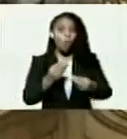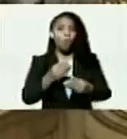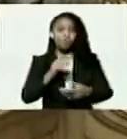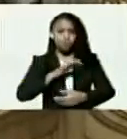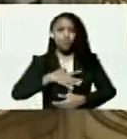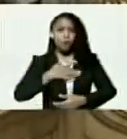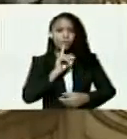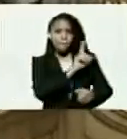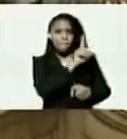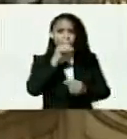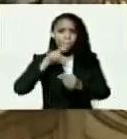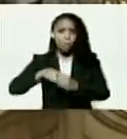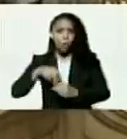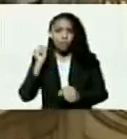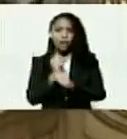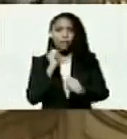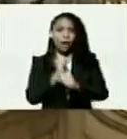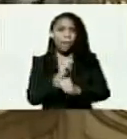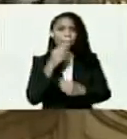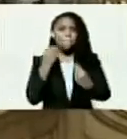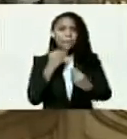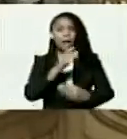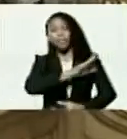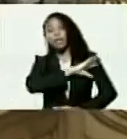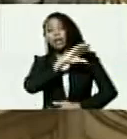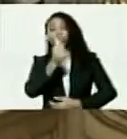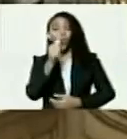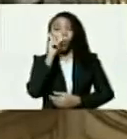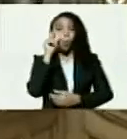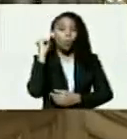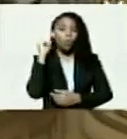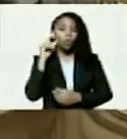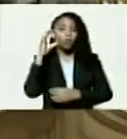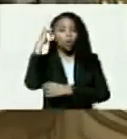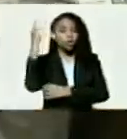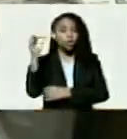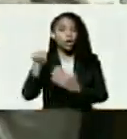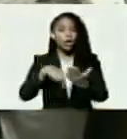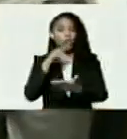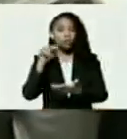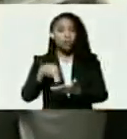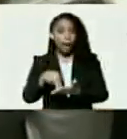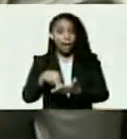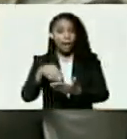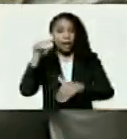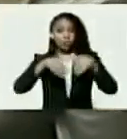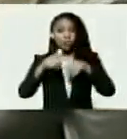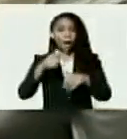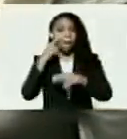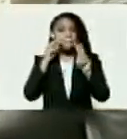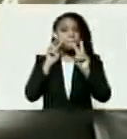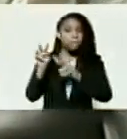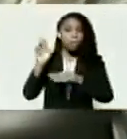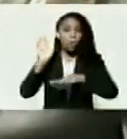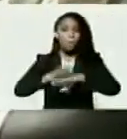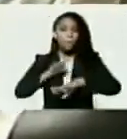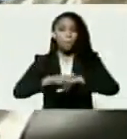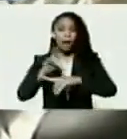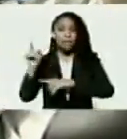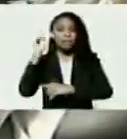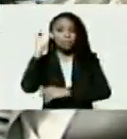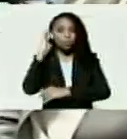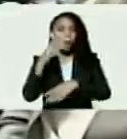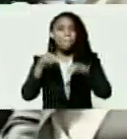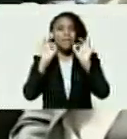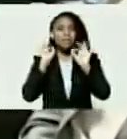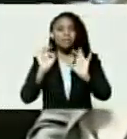elegibles para ser rectores o rectoras del Consejo Nacional Electoral. Vemos cómo transcurre esta sesión